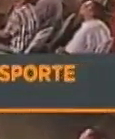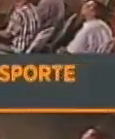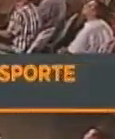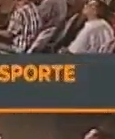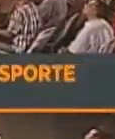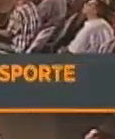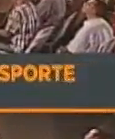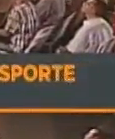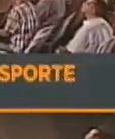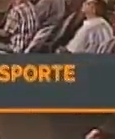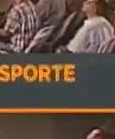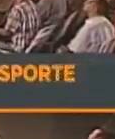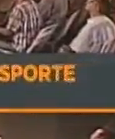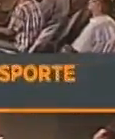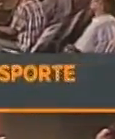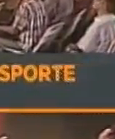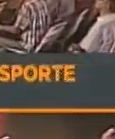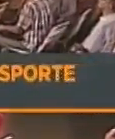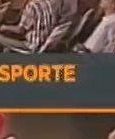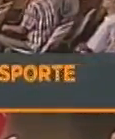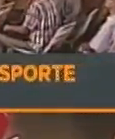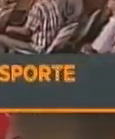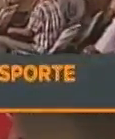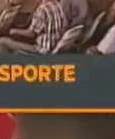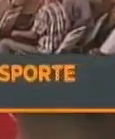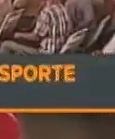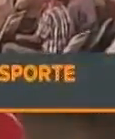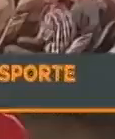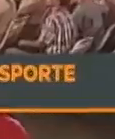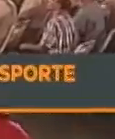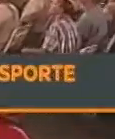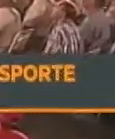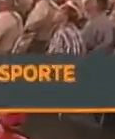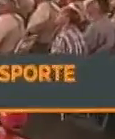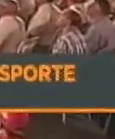camaradas, hermanos trabajadores.